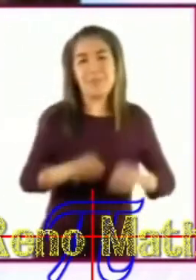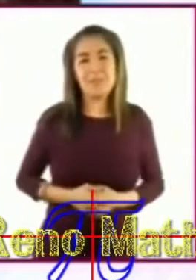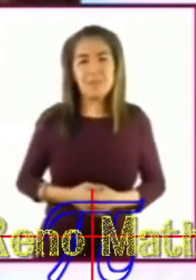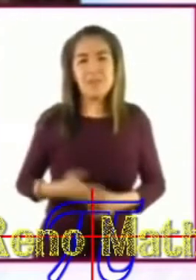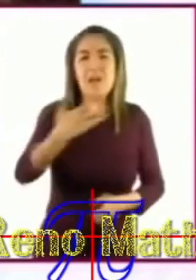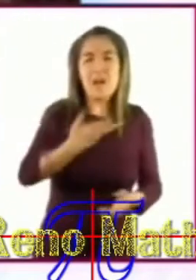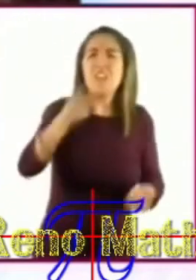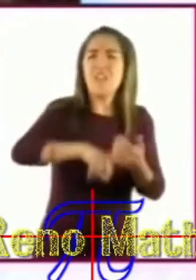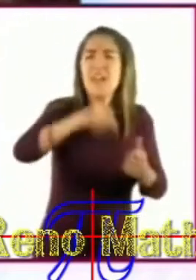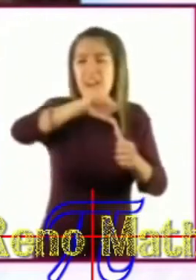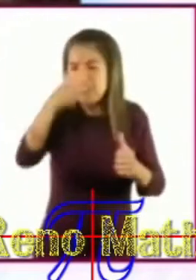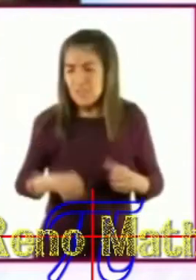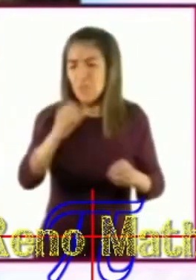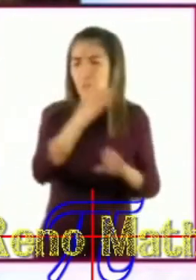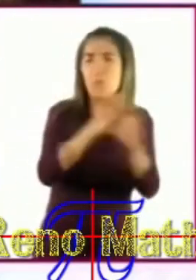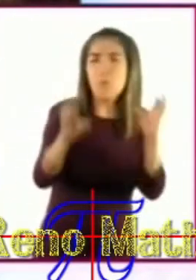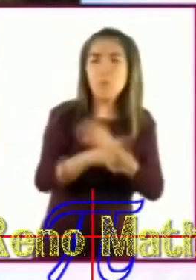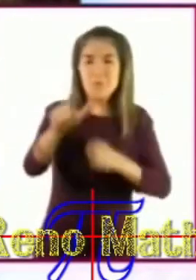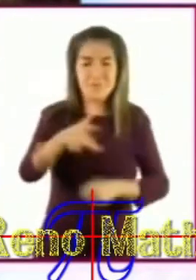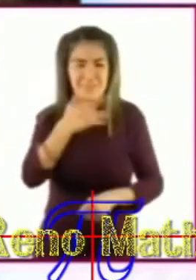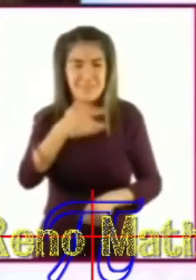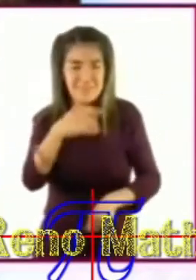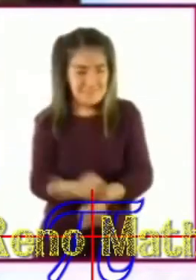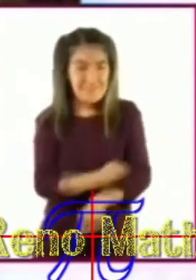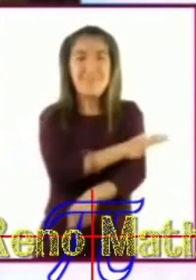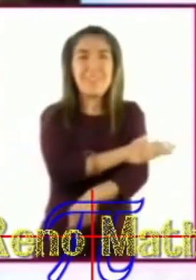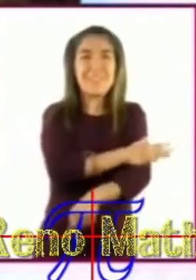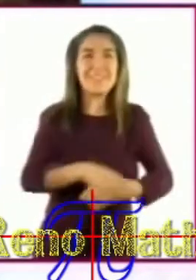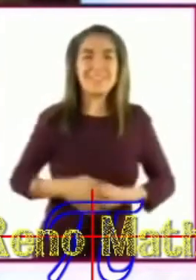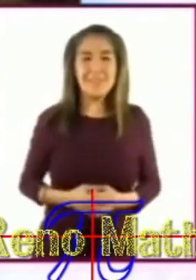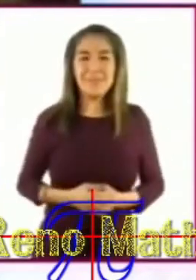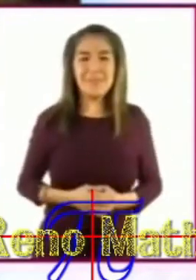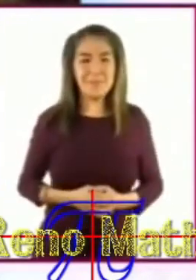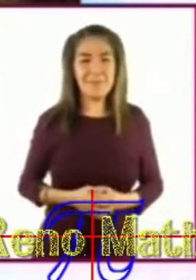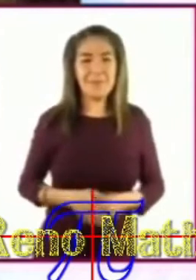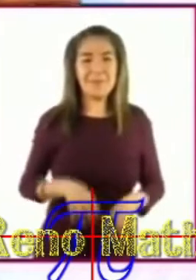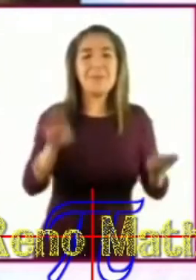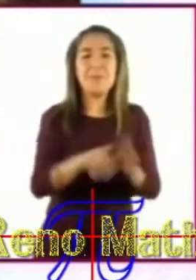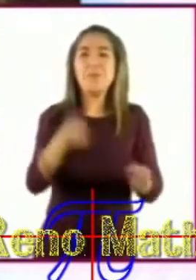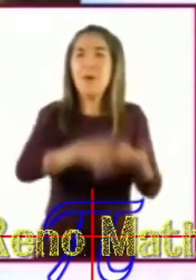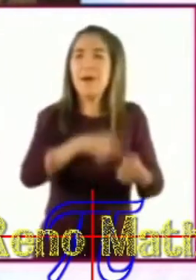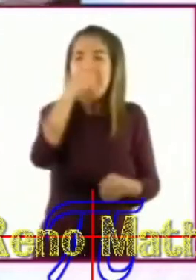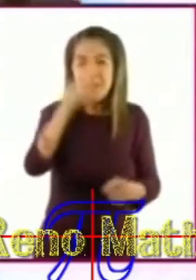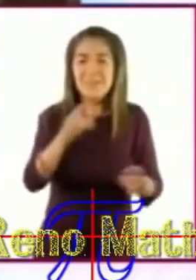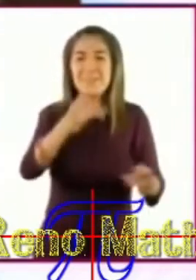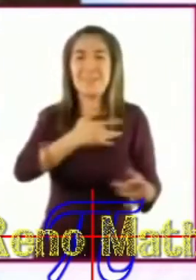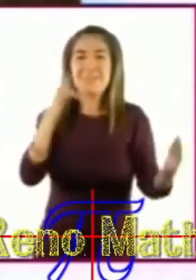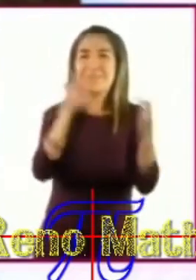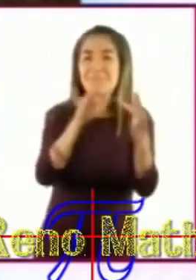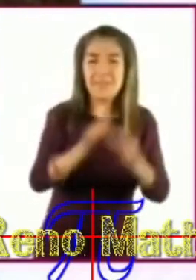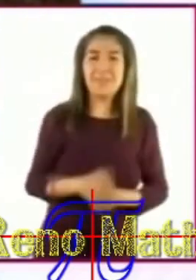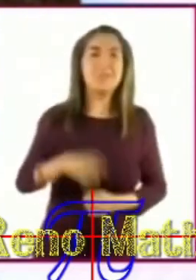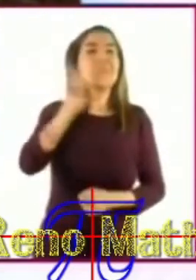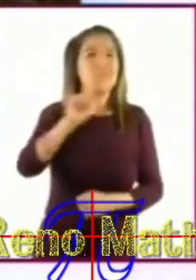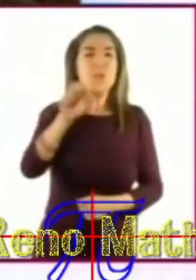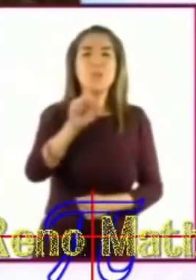obra, situación u objeto que te haya inspirado, impulsado o motivado para acercarte al arte? Susana Alexander, una vez la